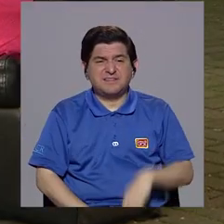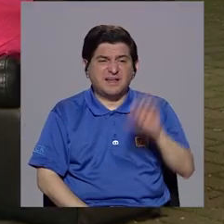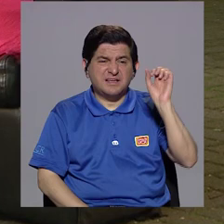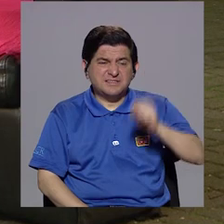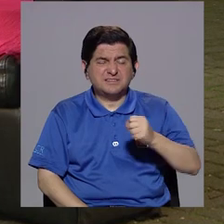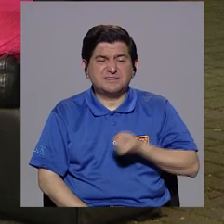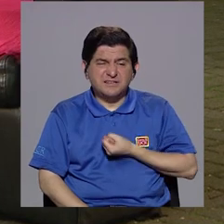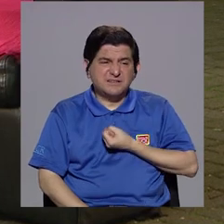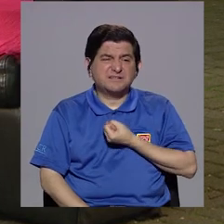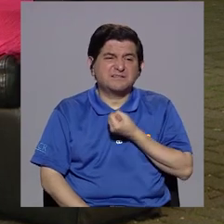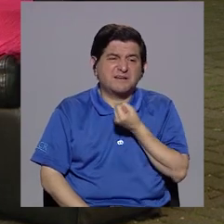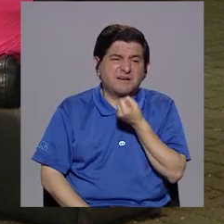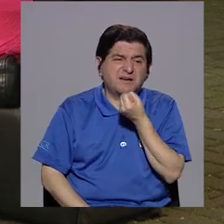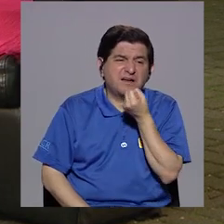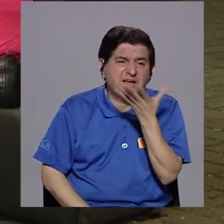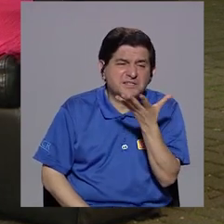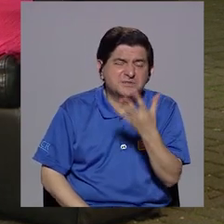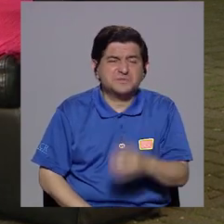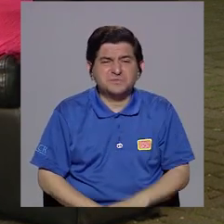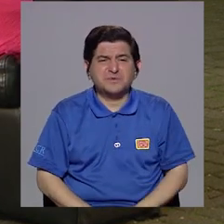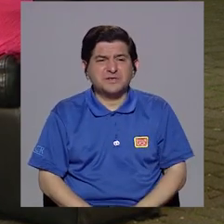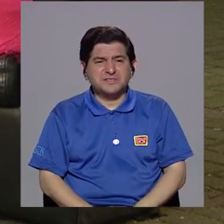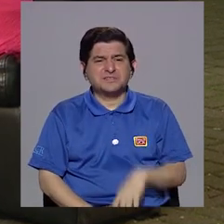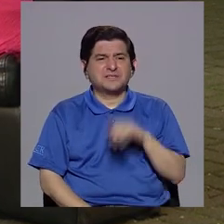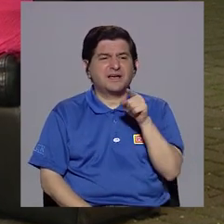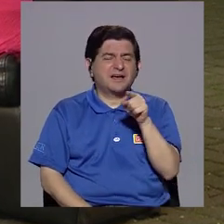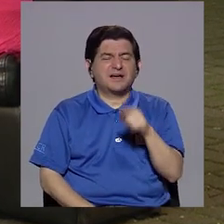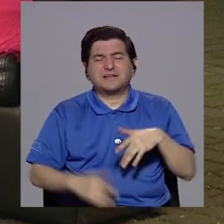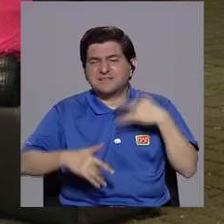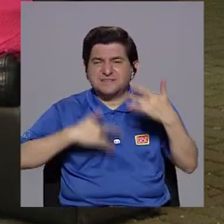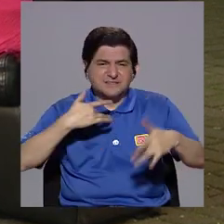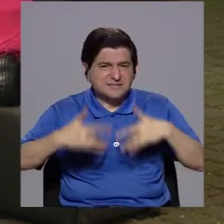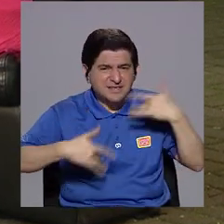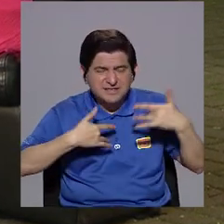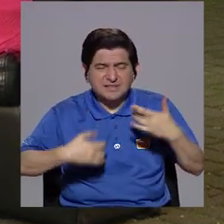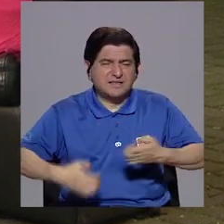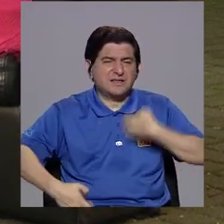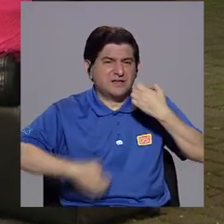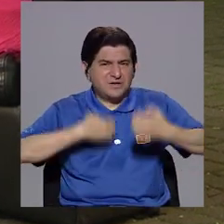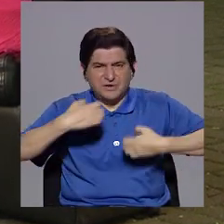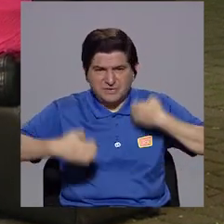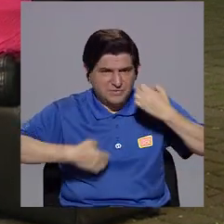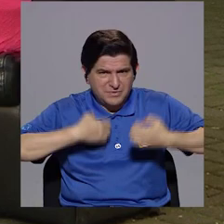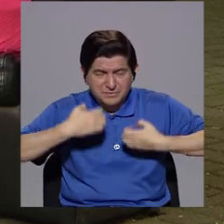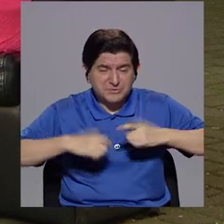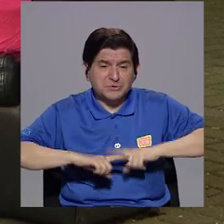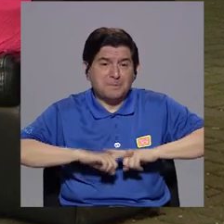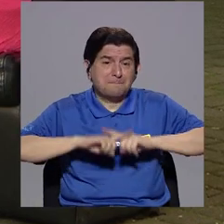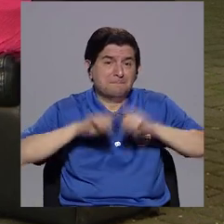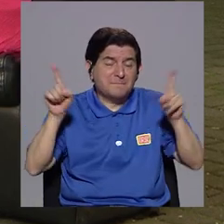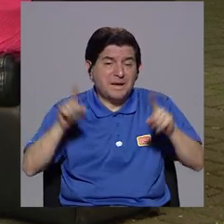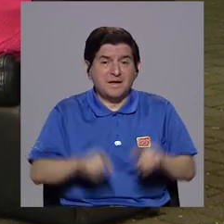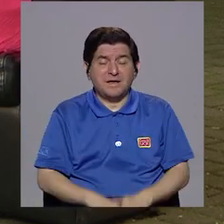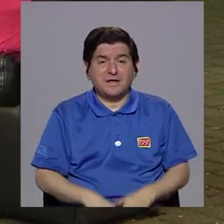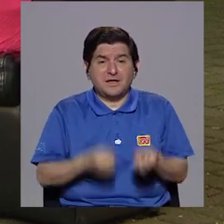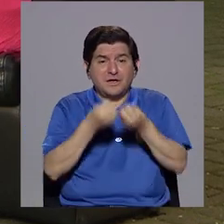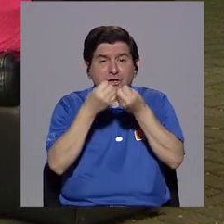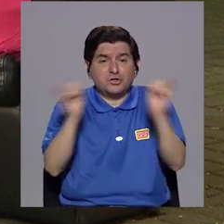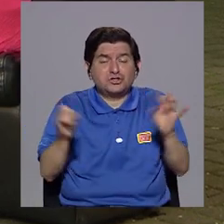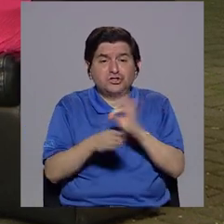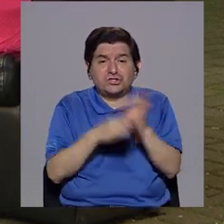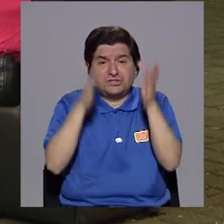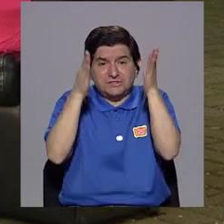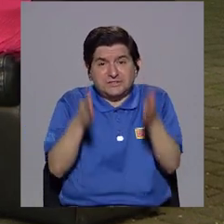lúdica, pero sí más de expresión o más de expresar sentimientos o emociones. Pero si ya no está